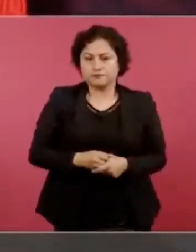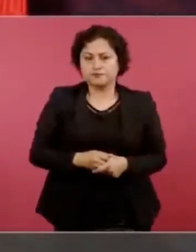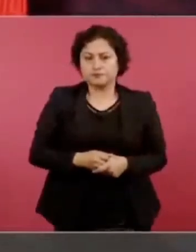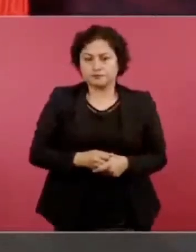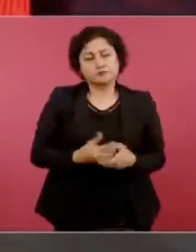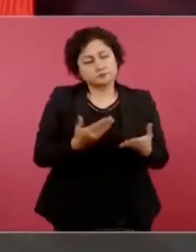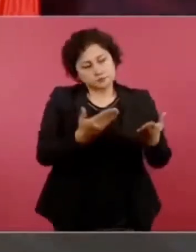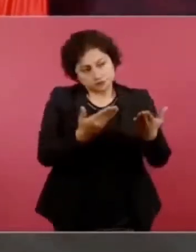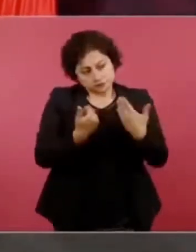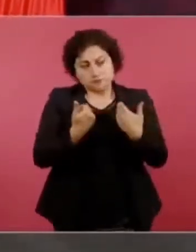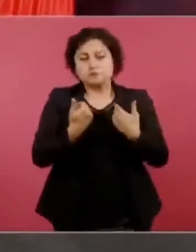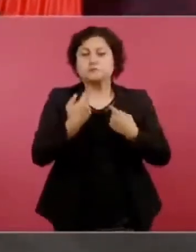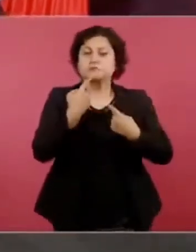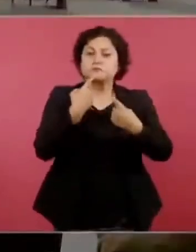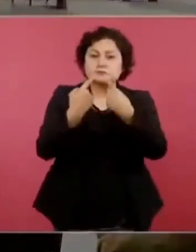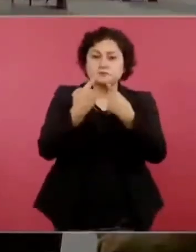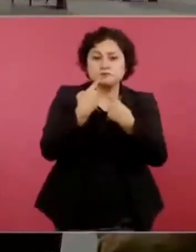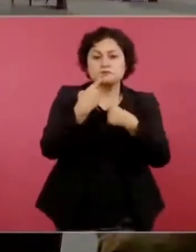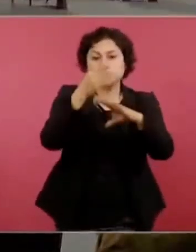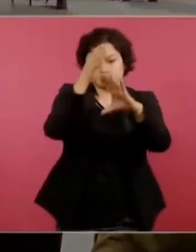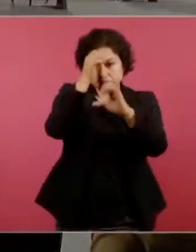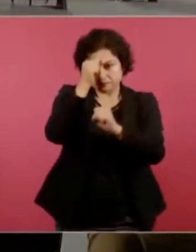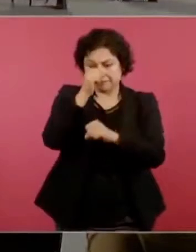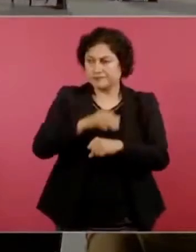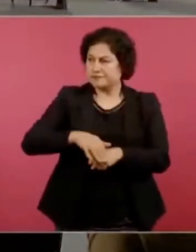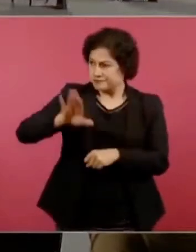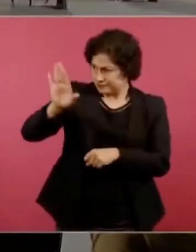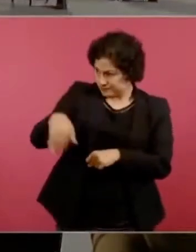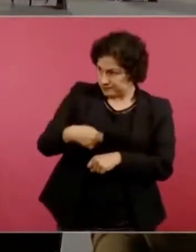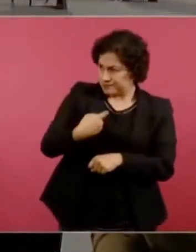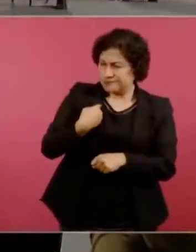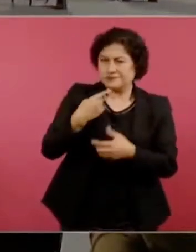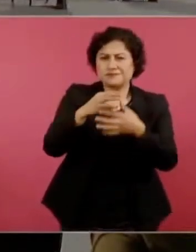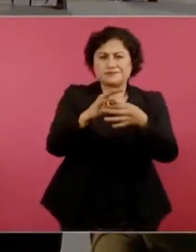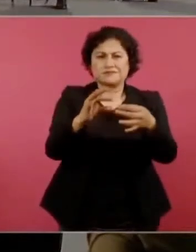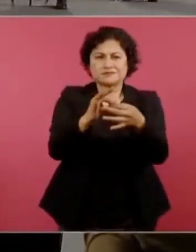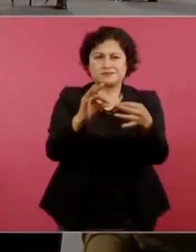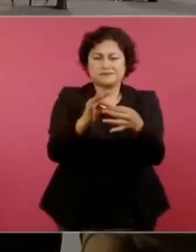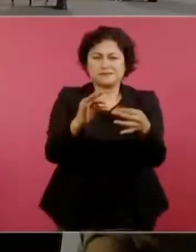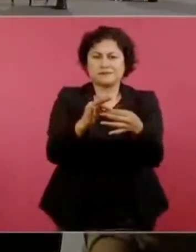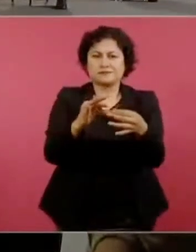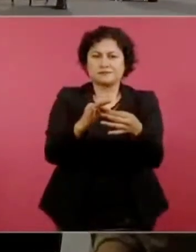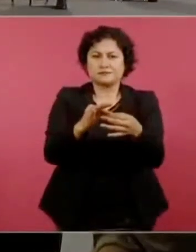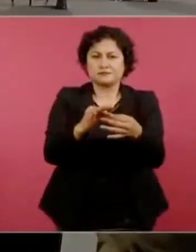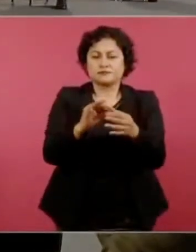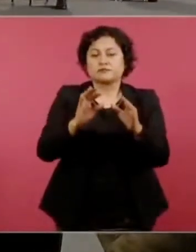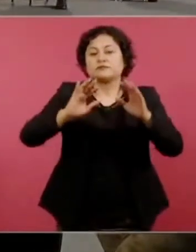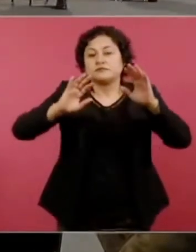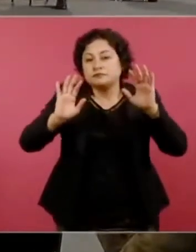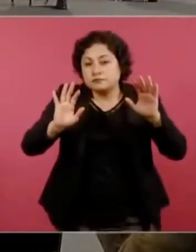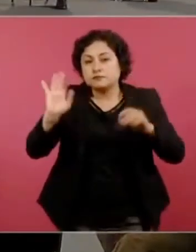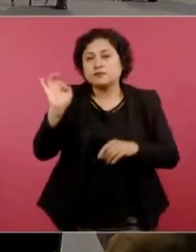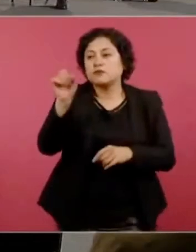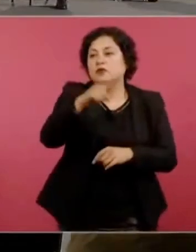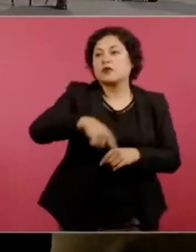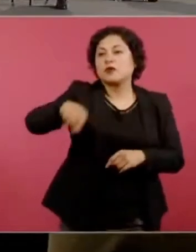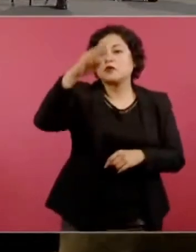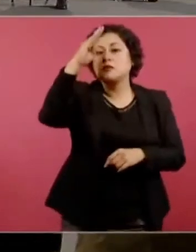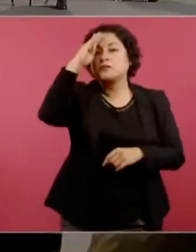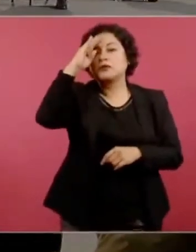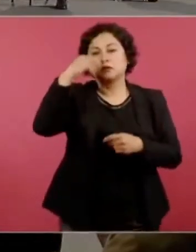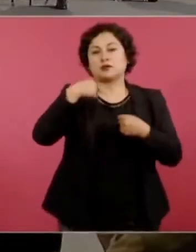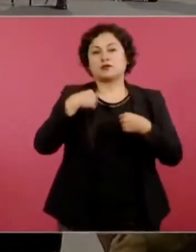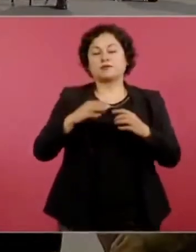un acuerdo. ¿Por qué no lo explicas tú para que no vayan a pensar que yo soy… Y también es